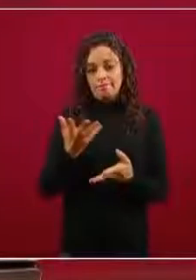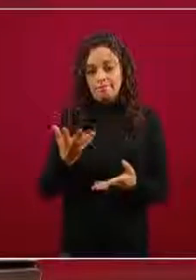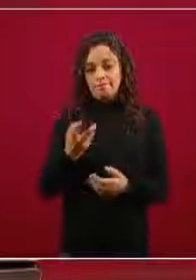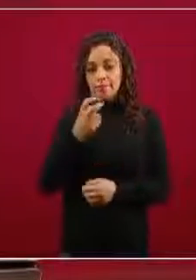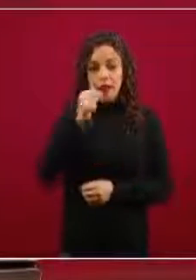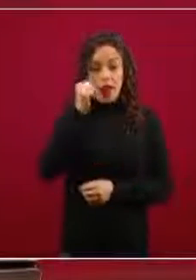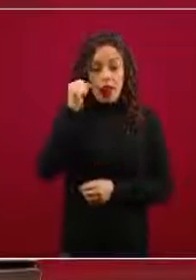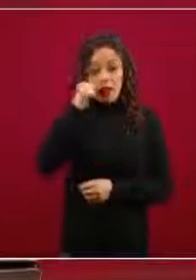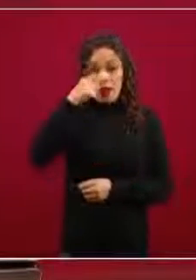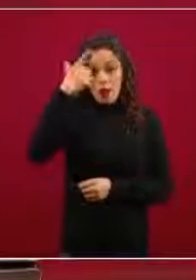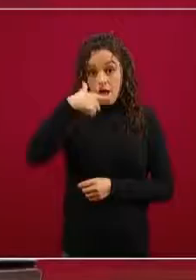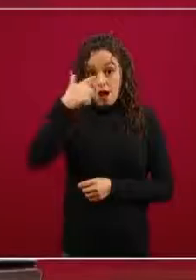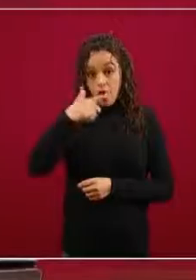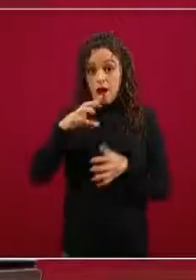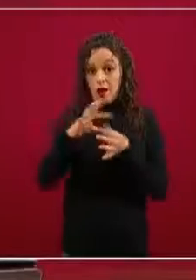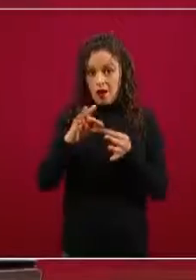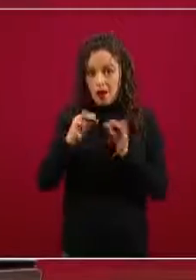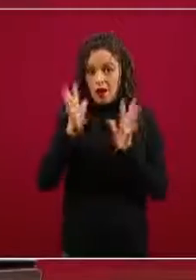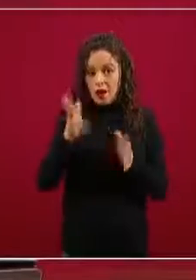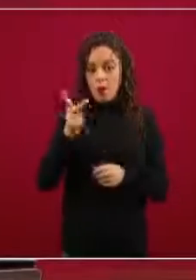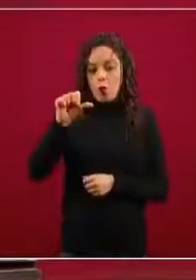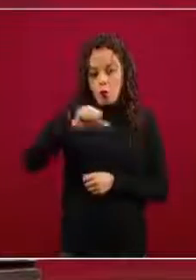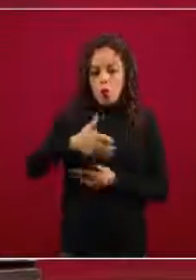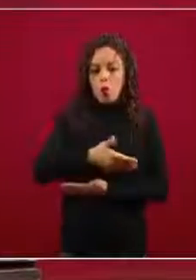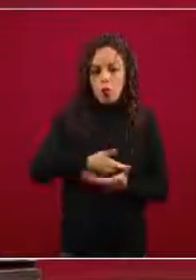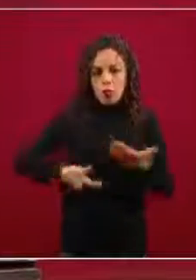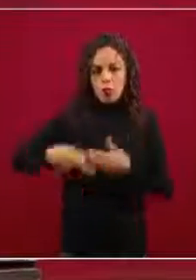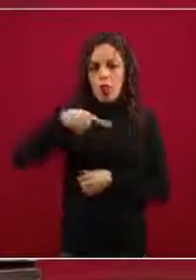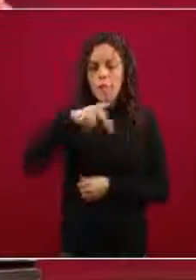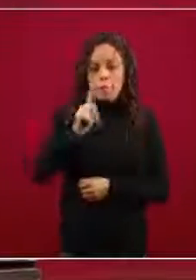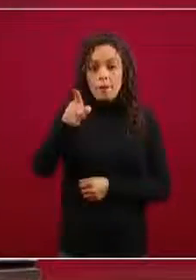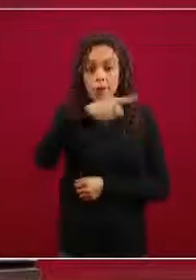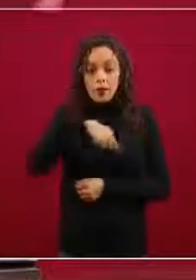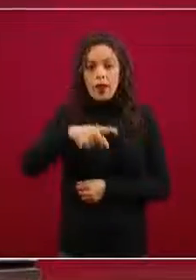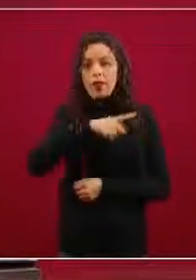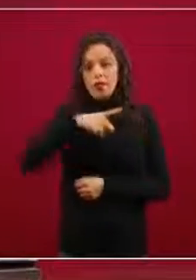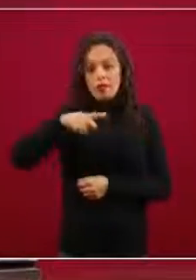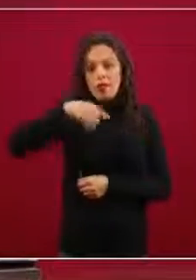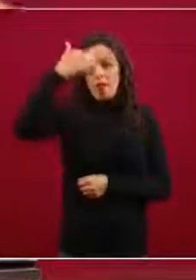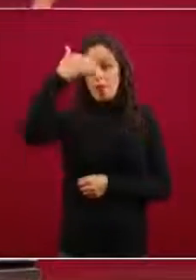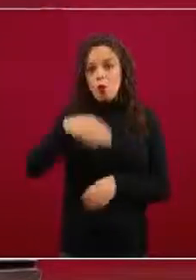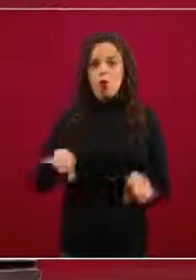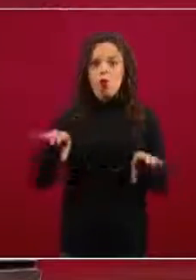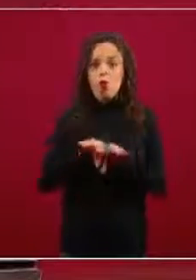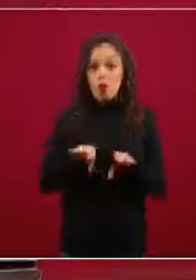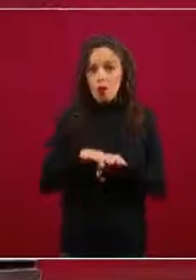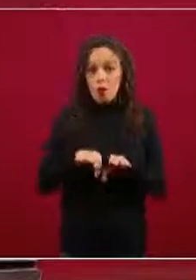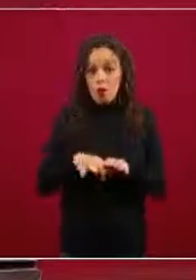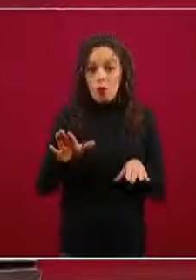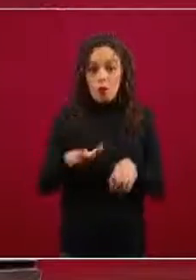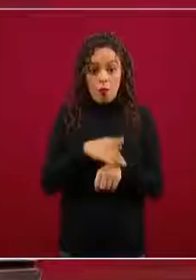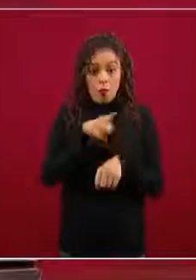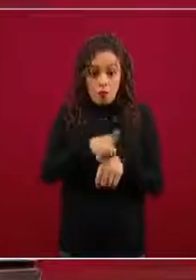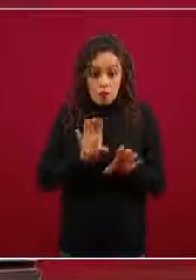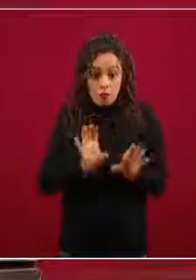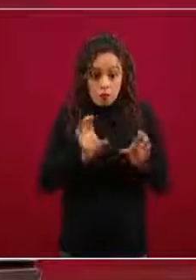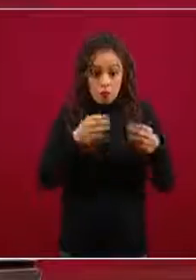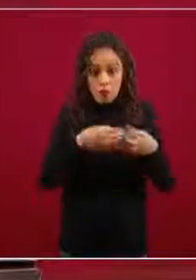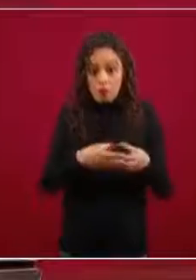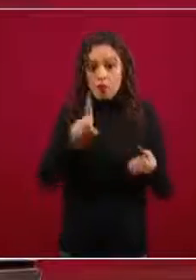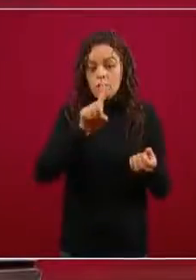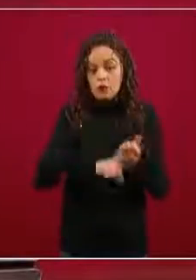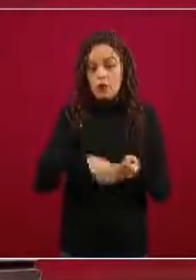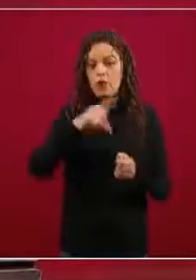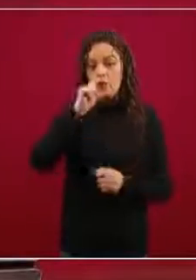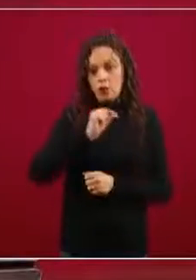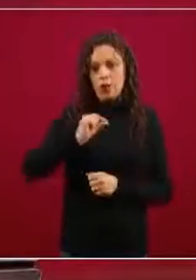noche, pero también para que todo el mundo sepa cómo se manejan estas cosas en cualquier comunidad. Esta es una comunidad profesional, de